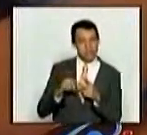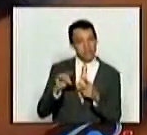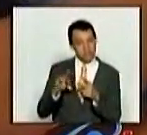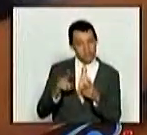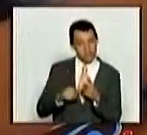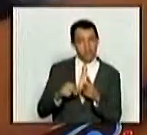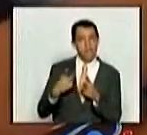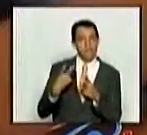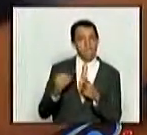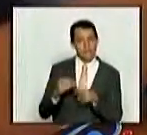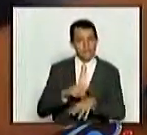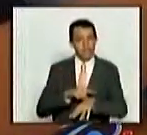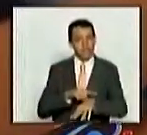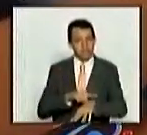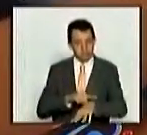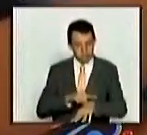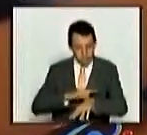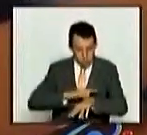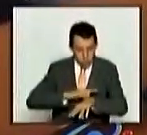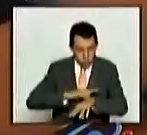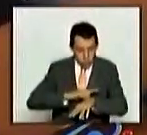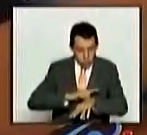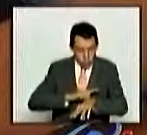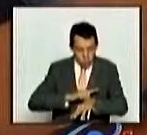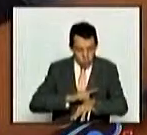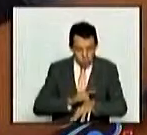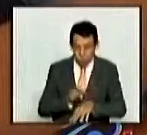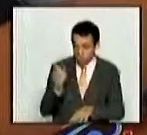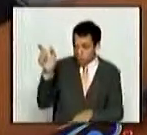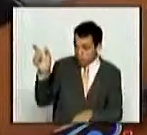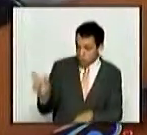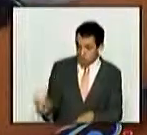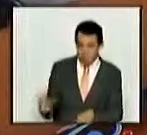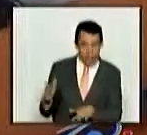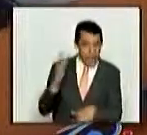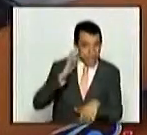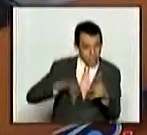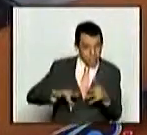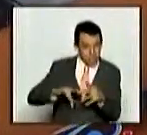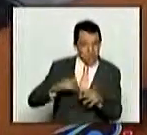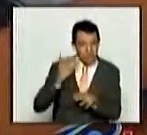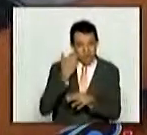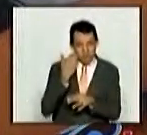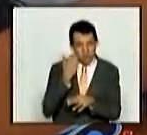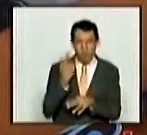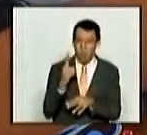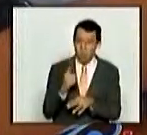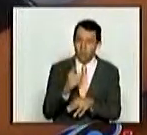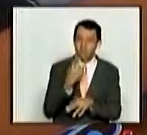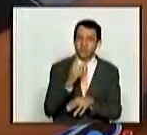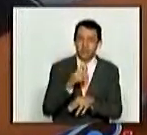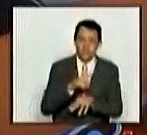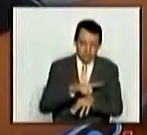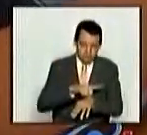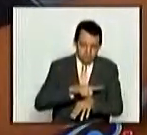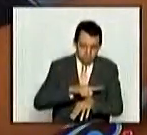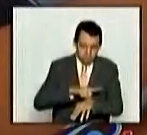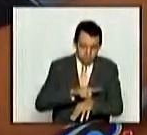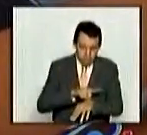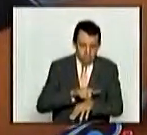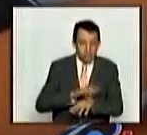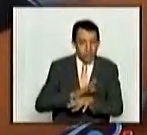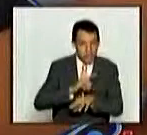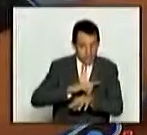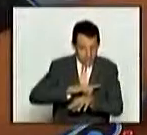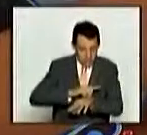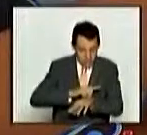20 segundos. Con José, como no es una persona que está tan afectada, le vamos a colocar 12 segundos. Y ahí estamos trabajando